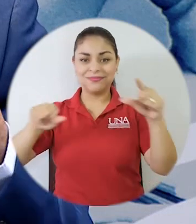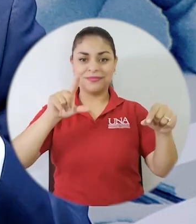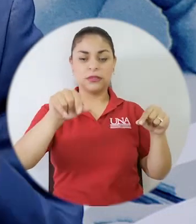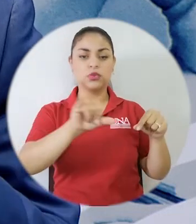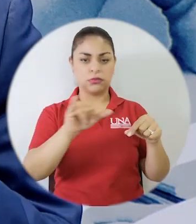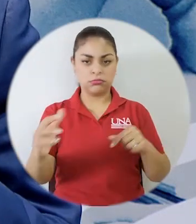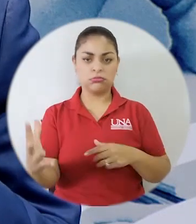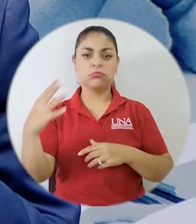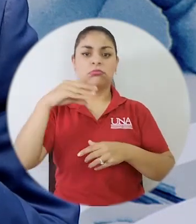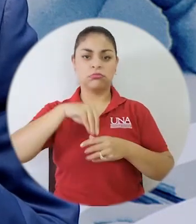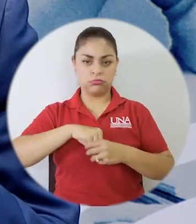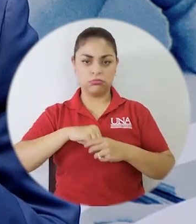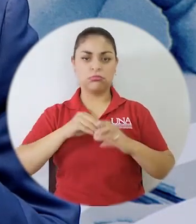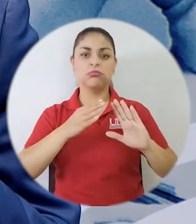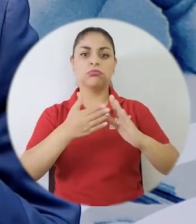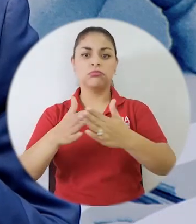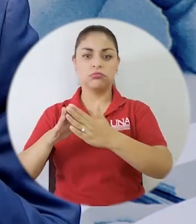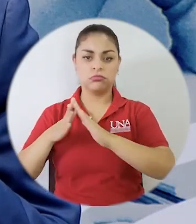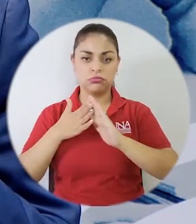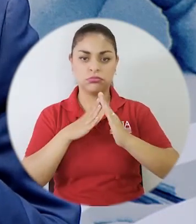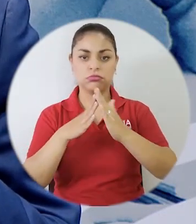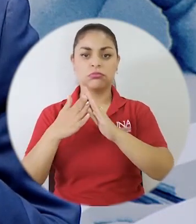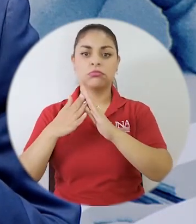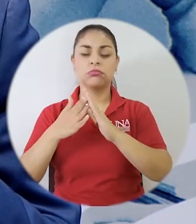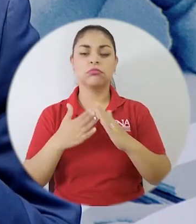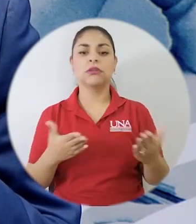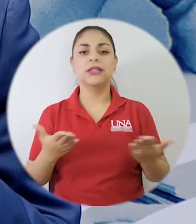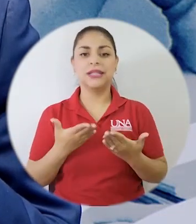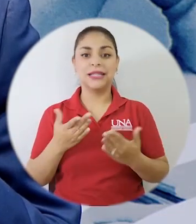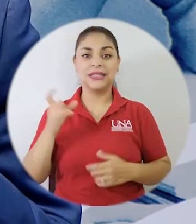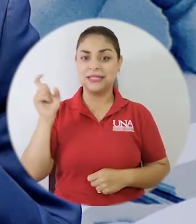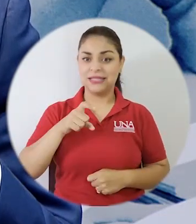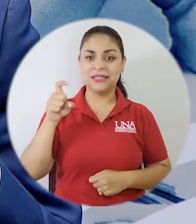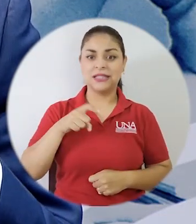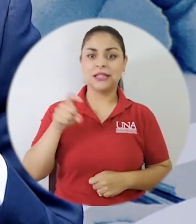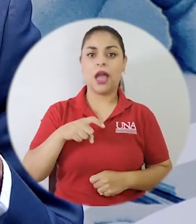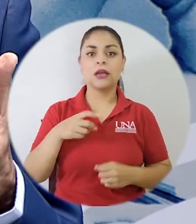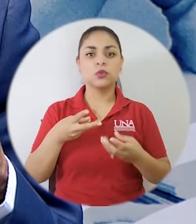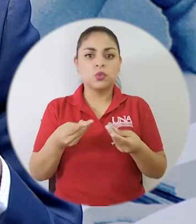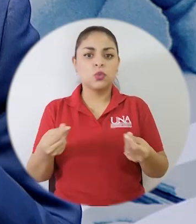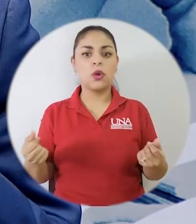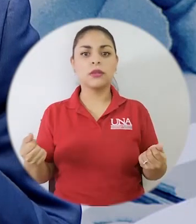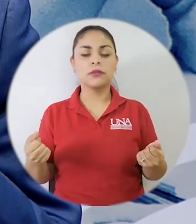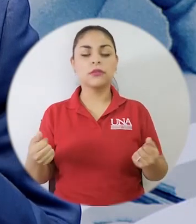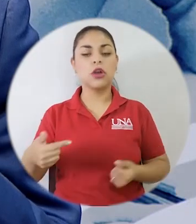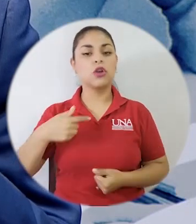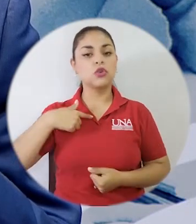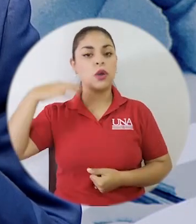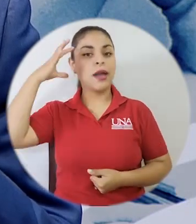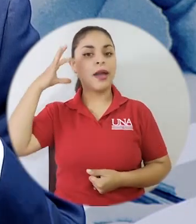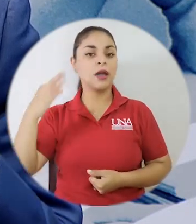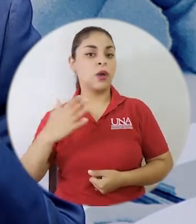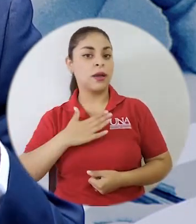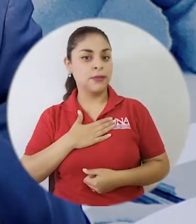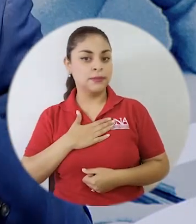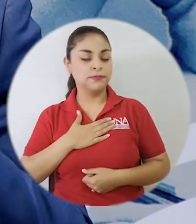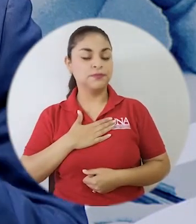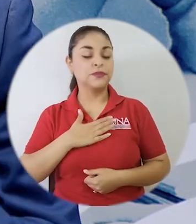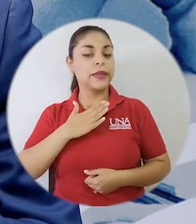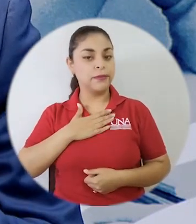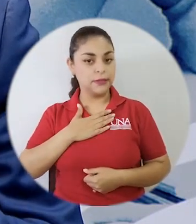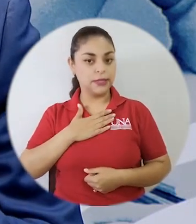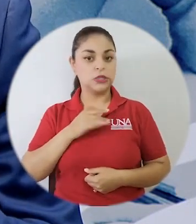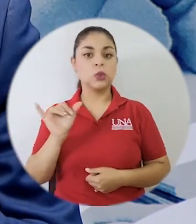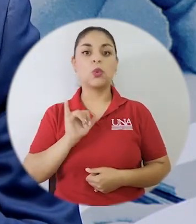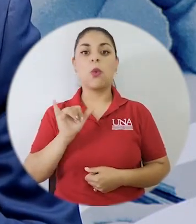poblaciones forman parte de la ciudadanía y que requieren de soluciones. Me parece a mí,